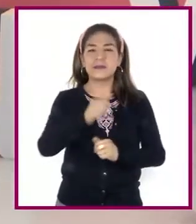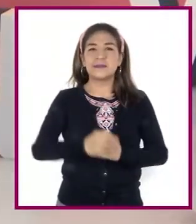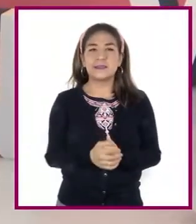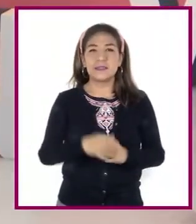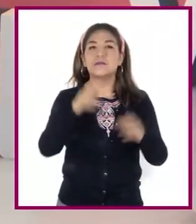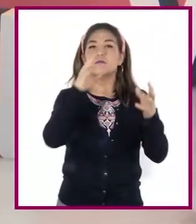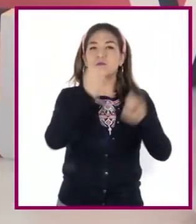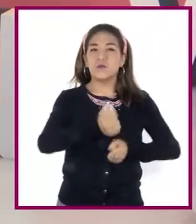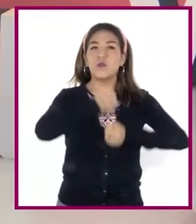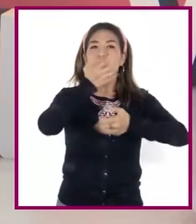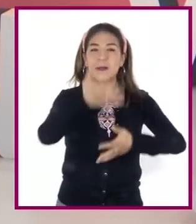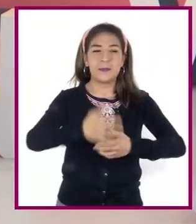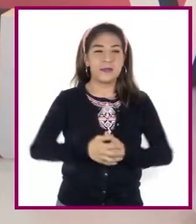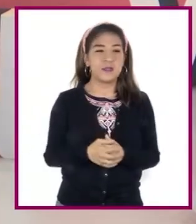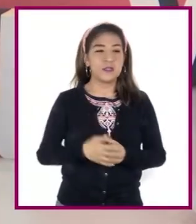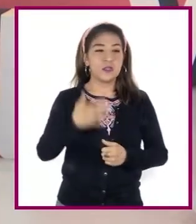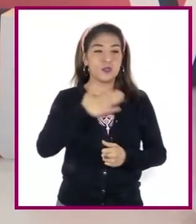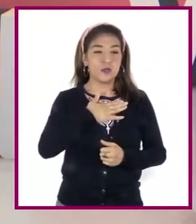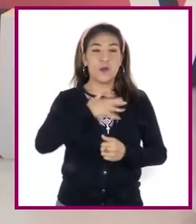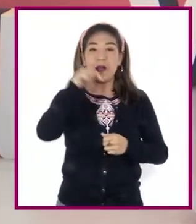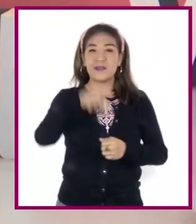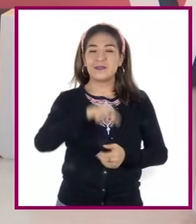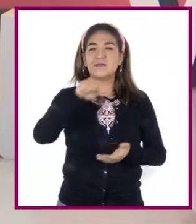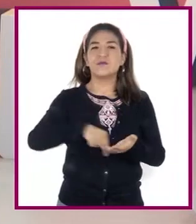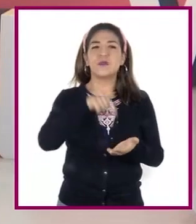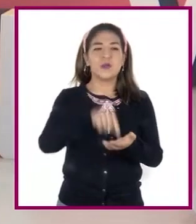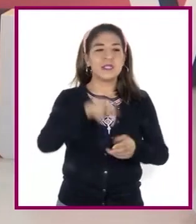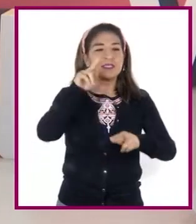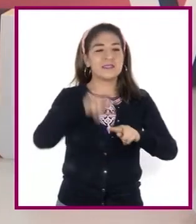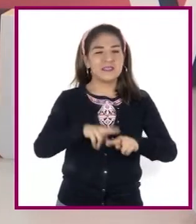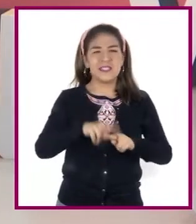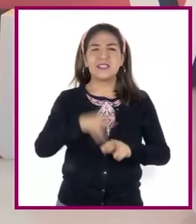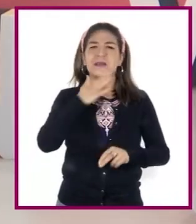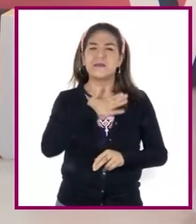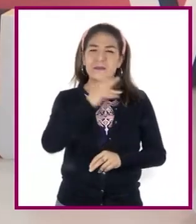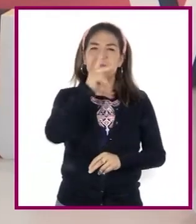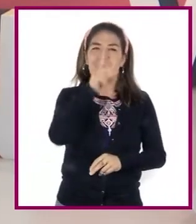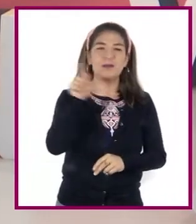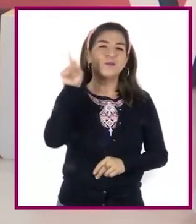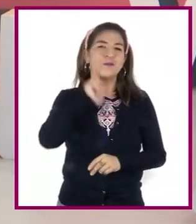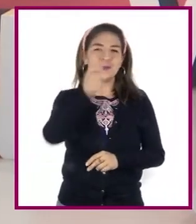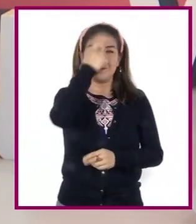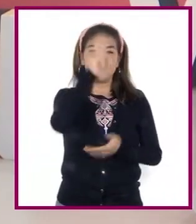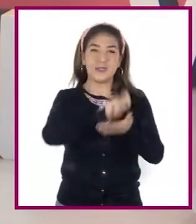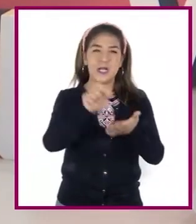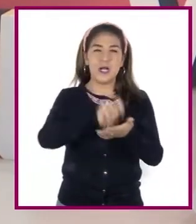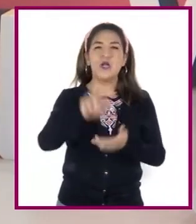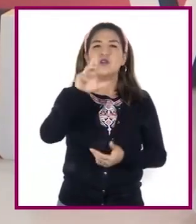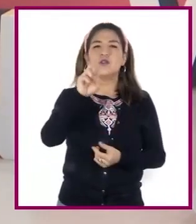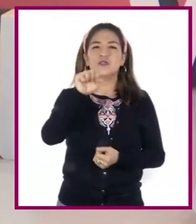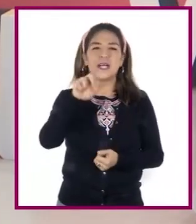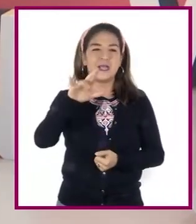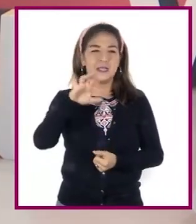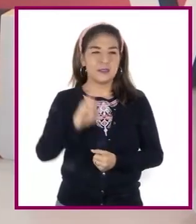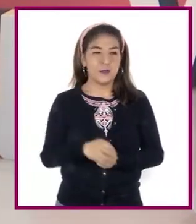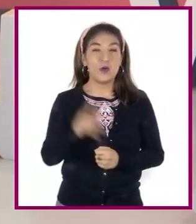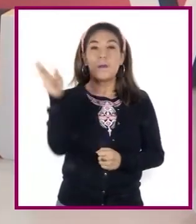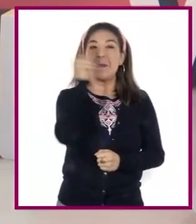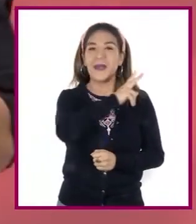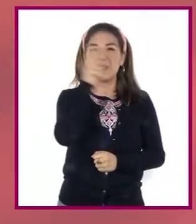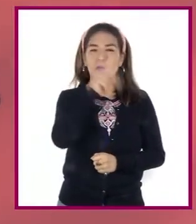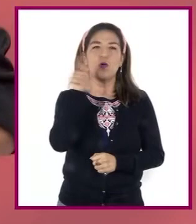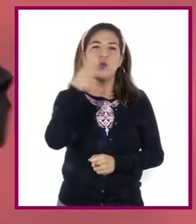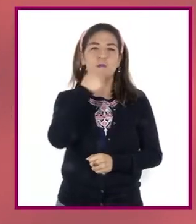siguientes poemas. Estoy aquí, sentada con todas mis palabras, de Rosario Castellanos. Viento, de Octavio